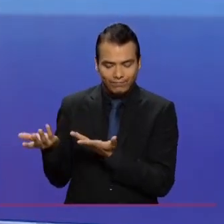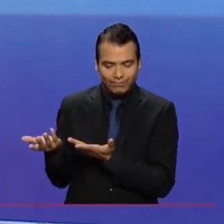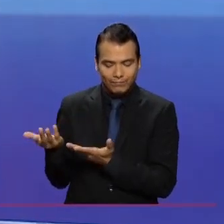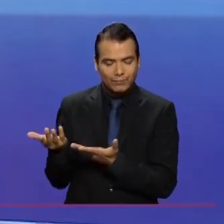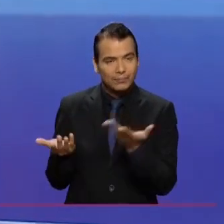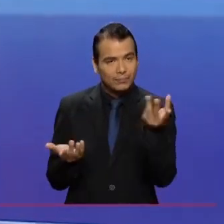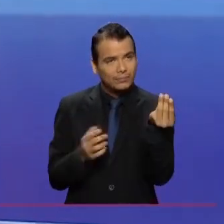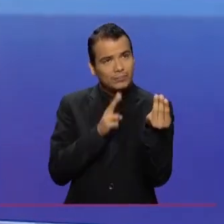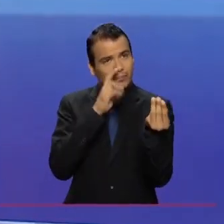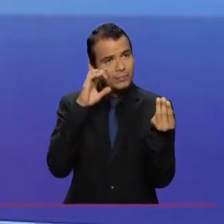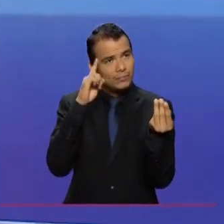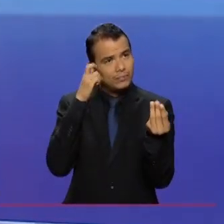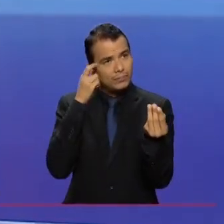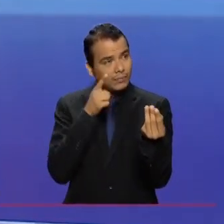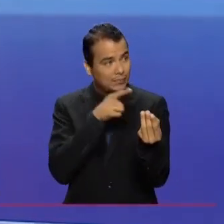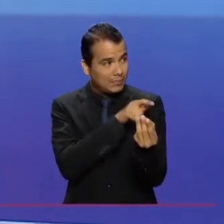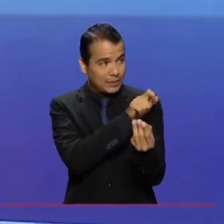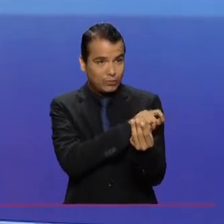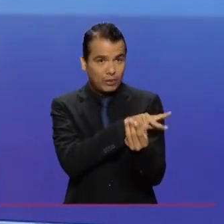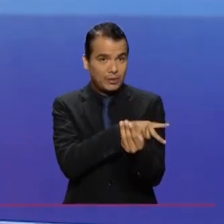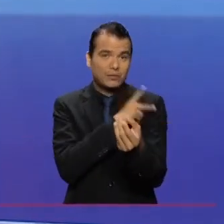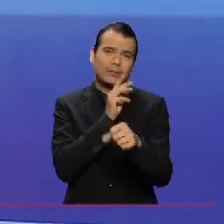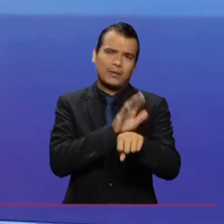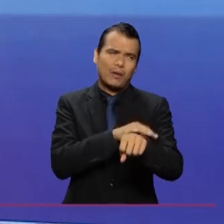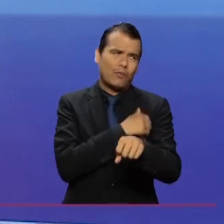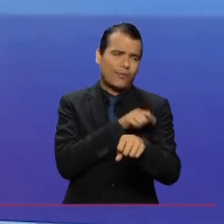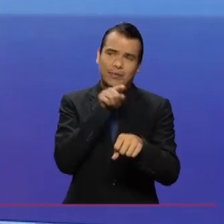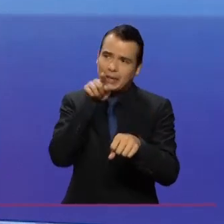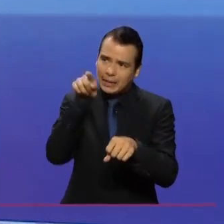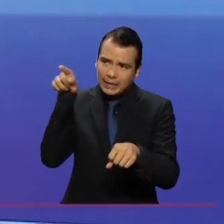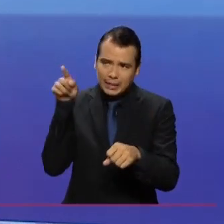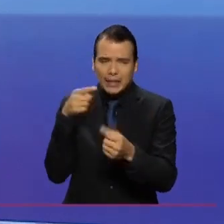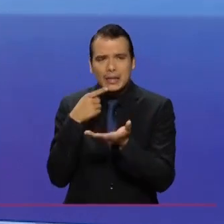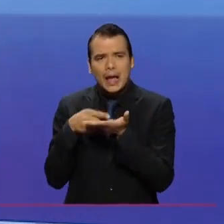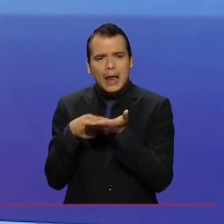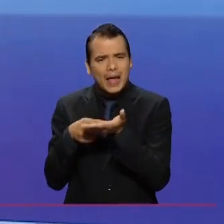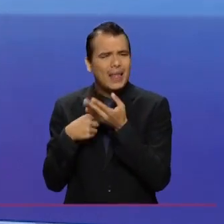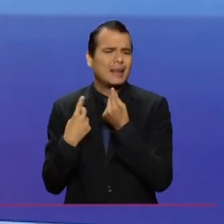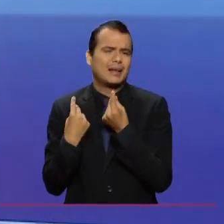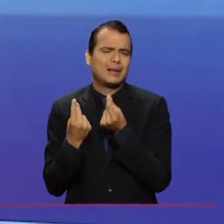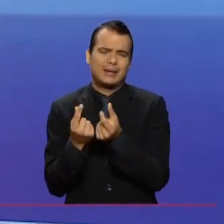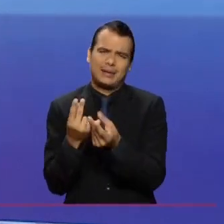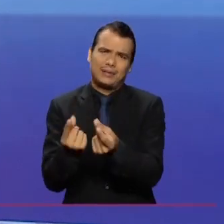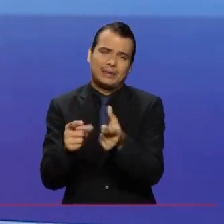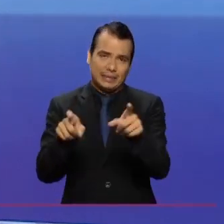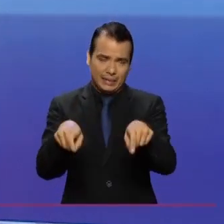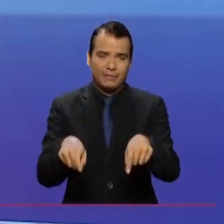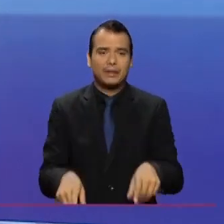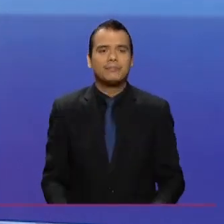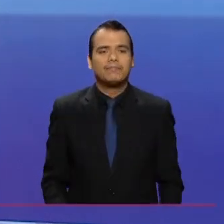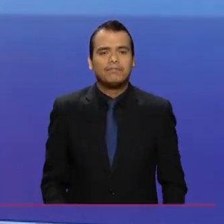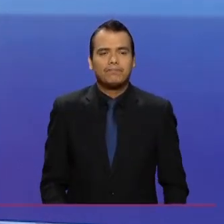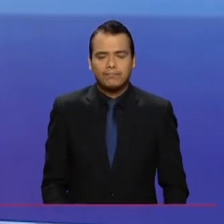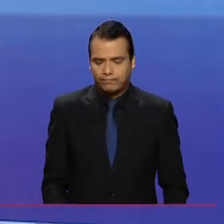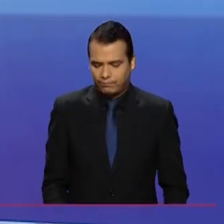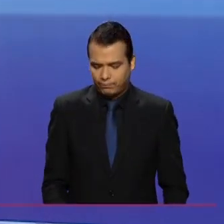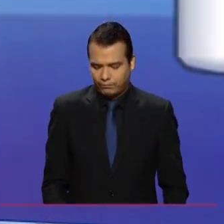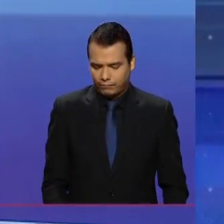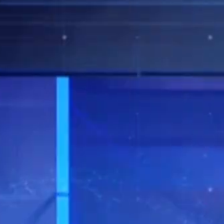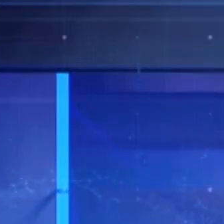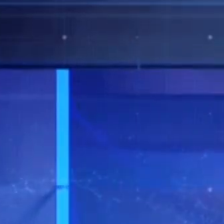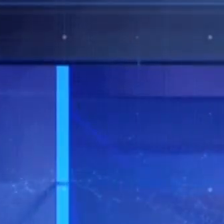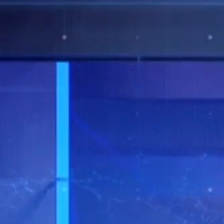nacional celeridad y acompañamiento en el proceso de diálogo que se adelanta con tres grupos delincuenciales en la capital chocoana.